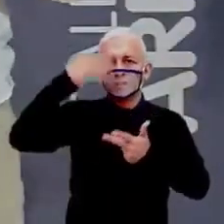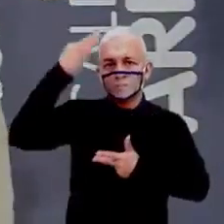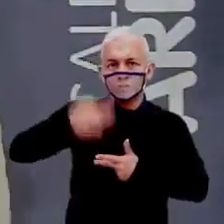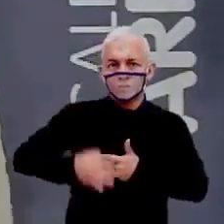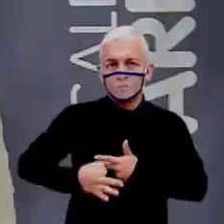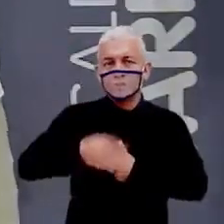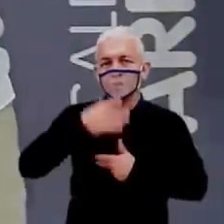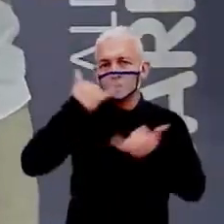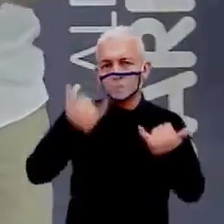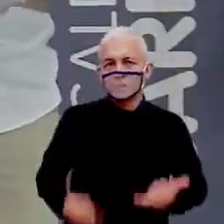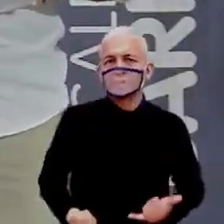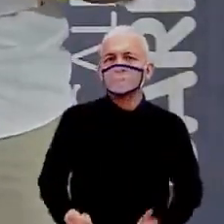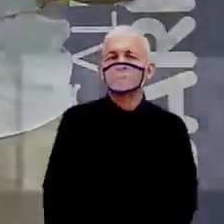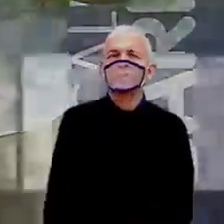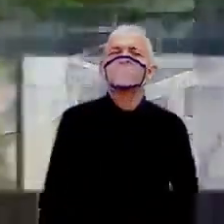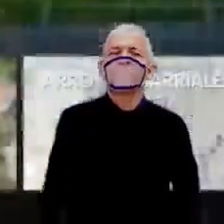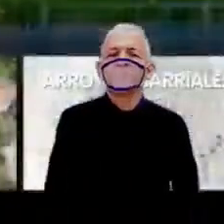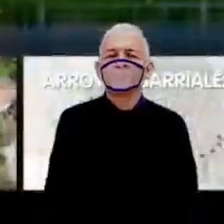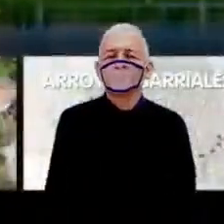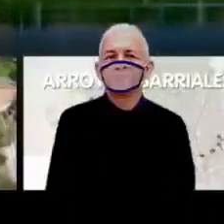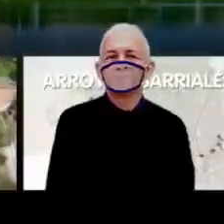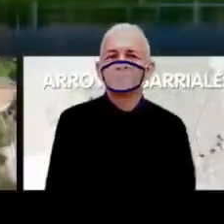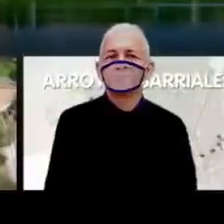lo estamos haciendo.